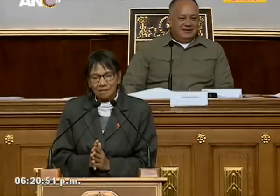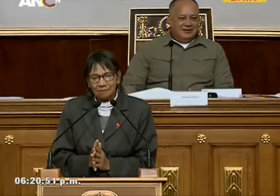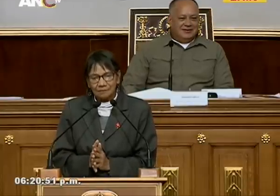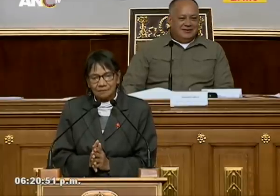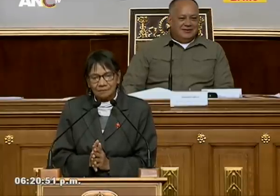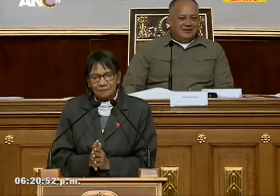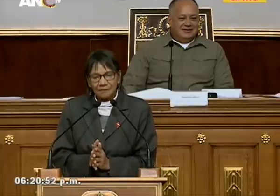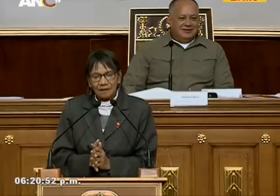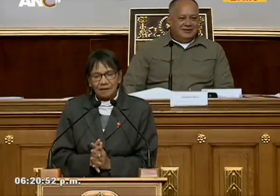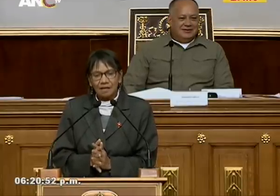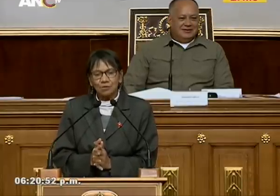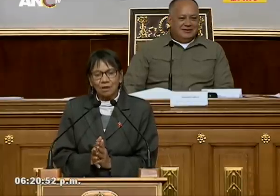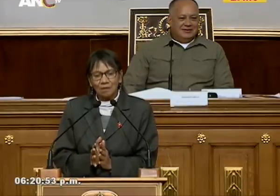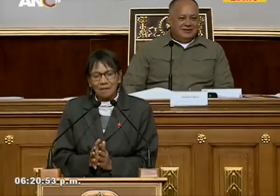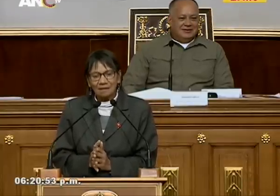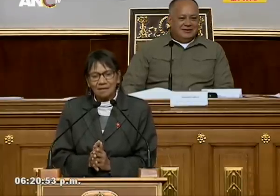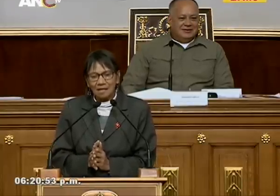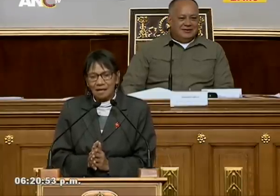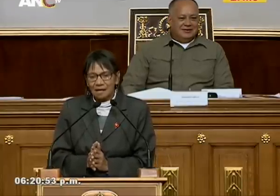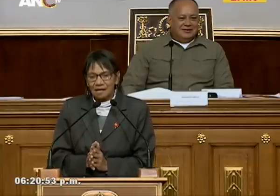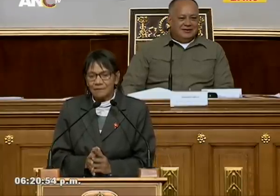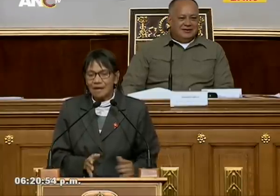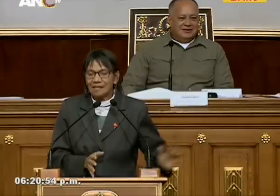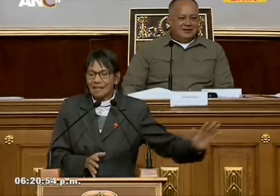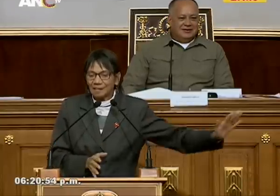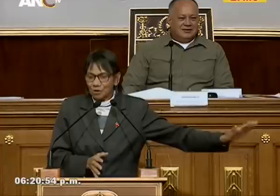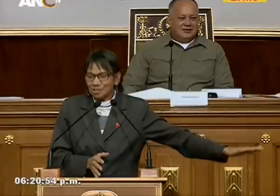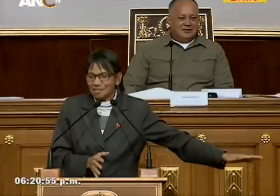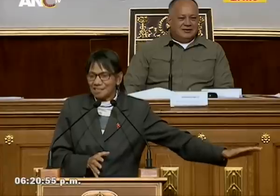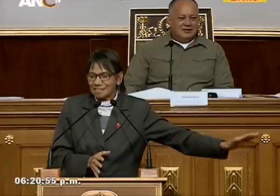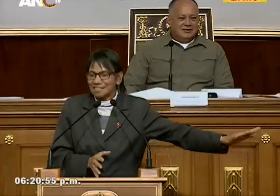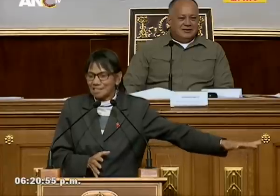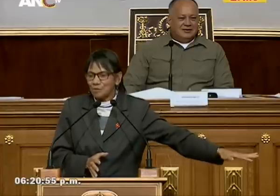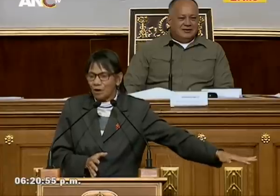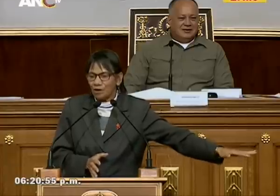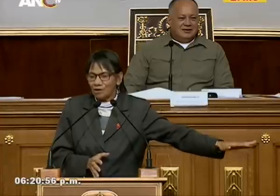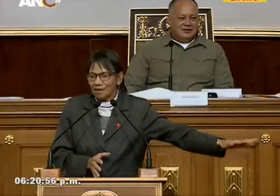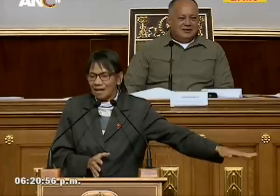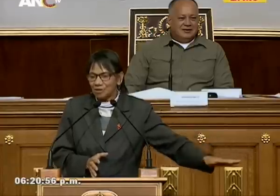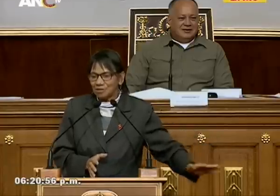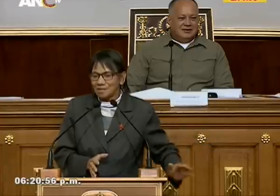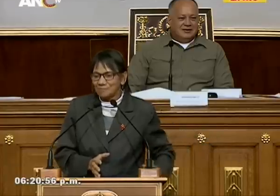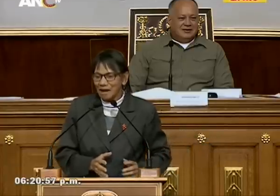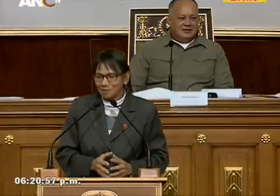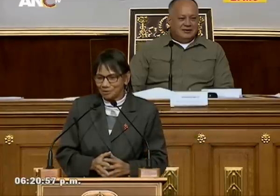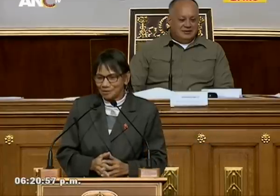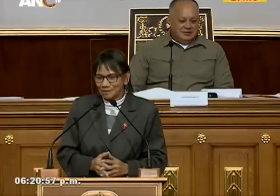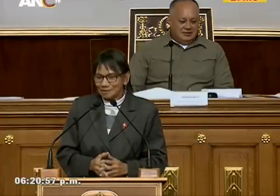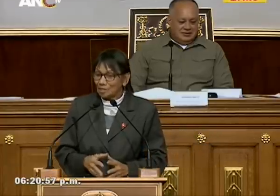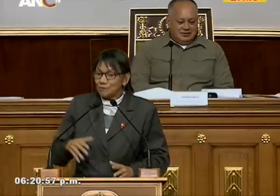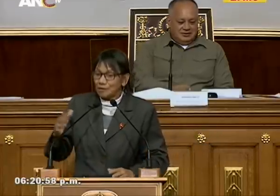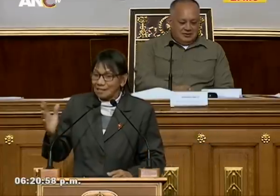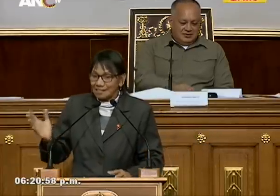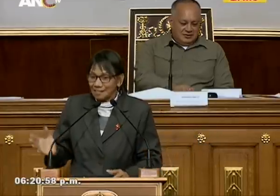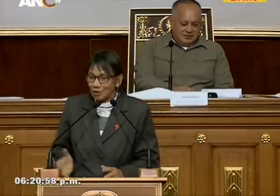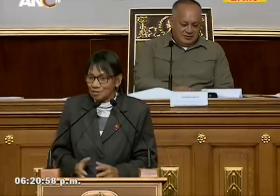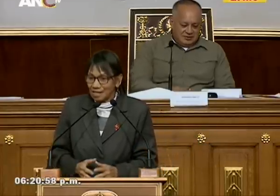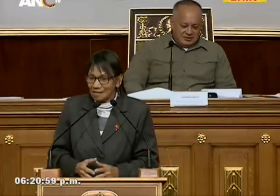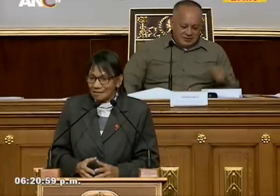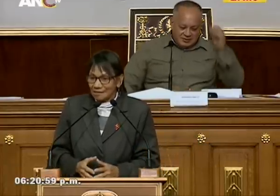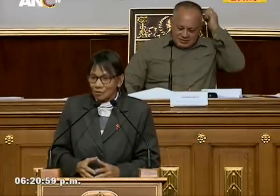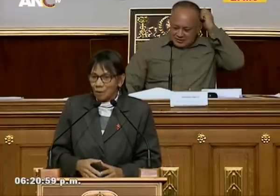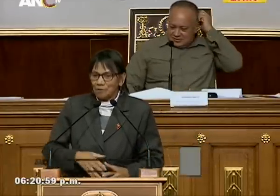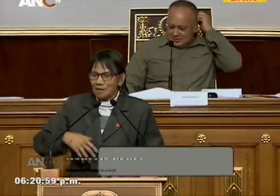cosa que indudablemente, y vean la derrota, ya aquí se dibujó la derrota de Almagro, que no fue cualquier